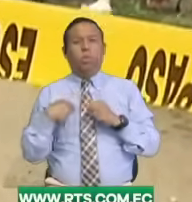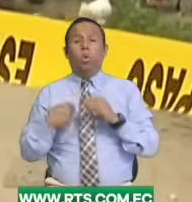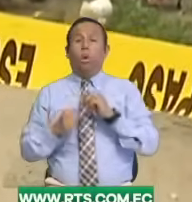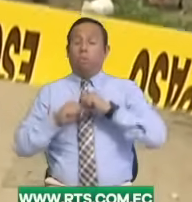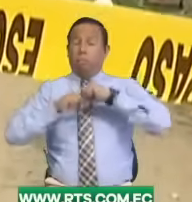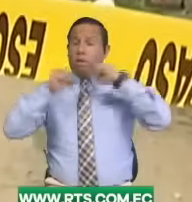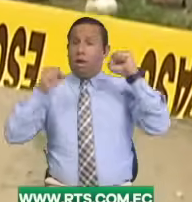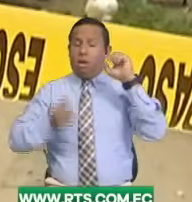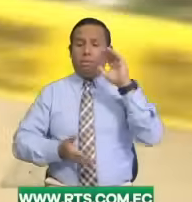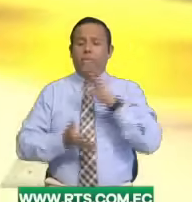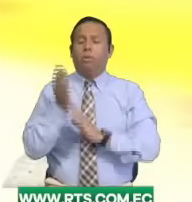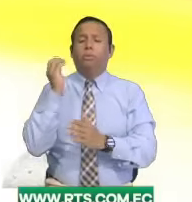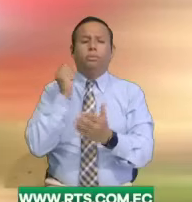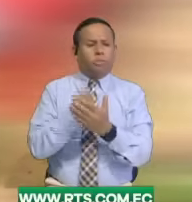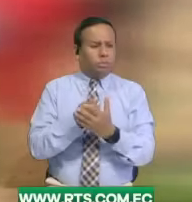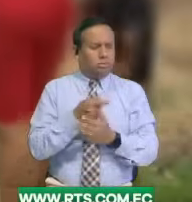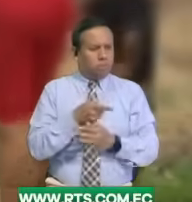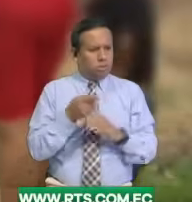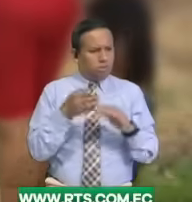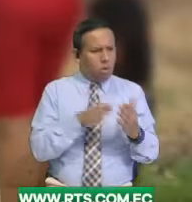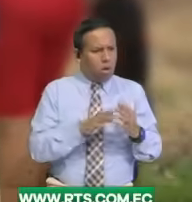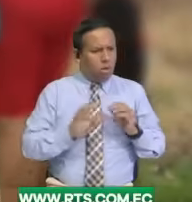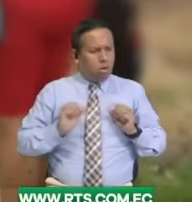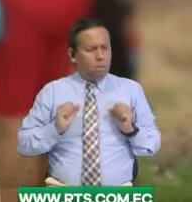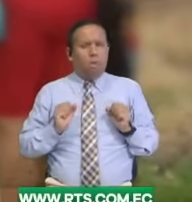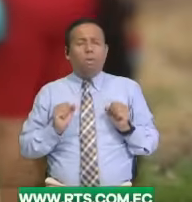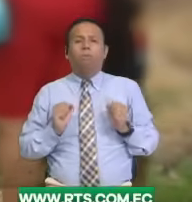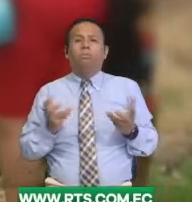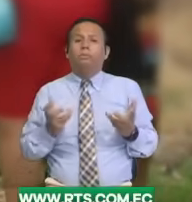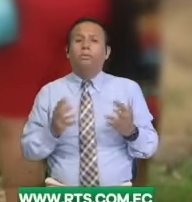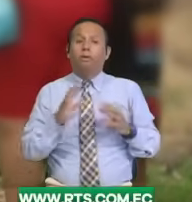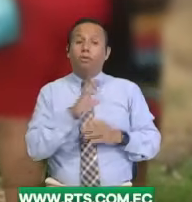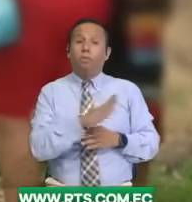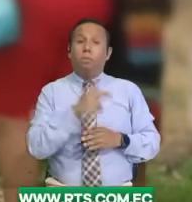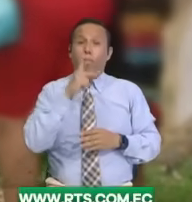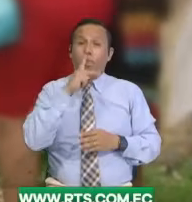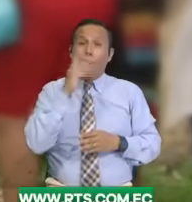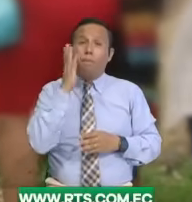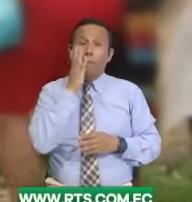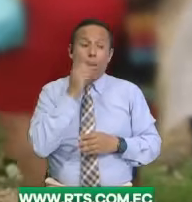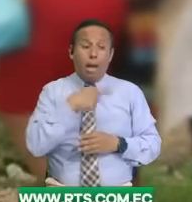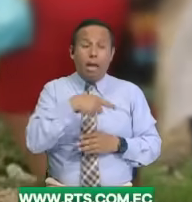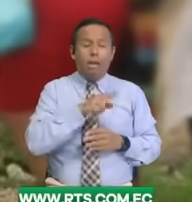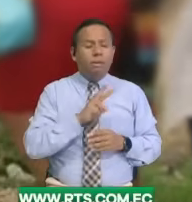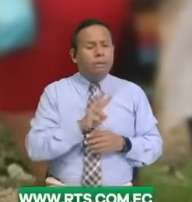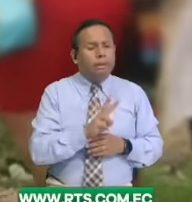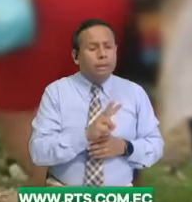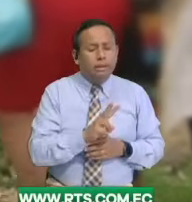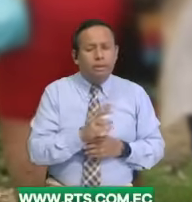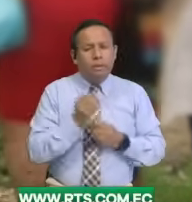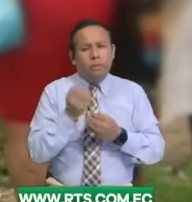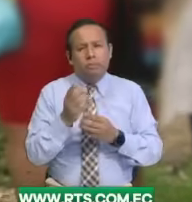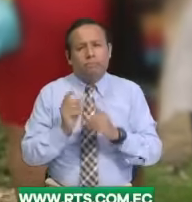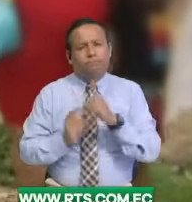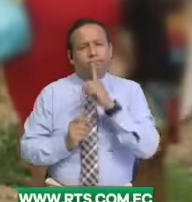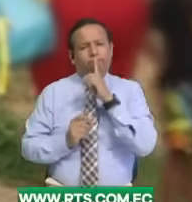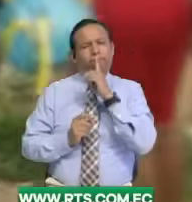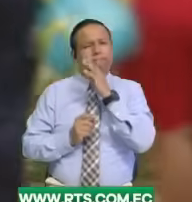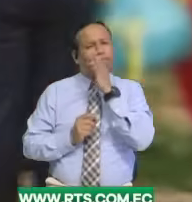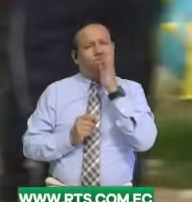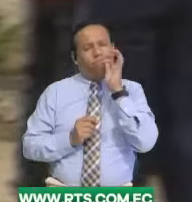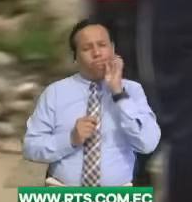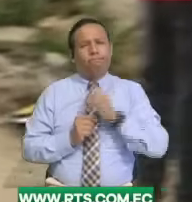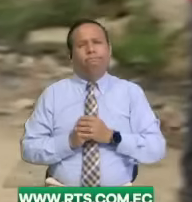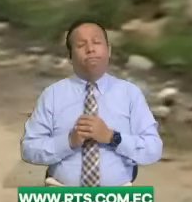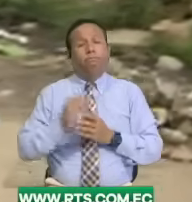un café y veo ese muerto. Por su parte, los padres de familia de la víctima no se pronunciaron tras la pérdida de su ser querido. Asimismo, el